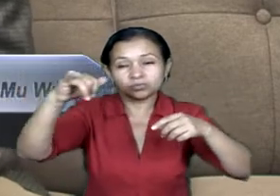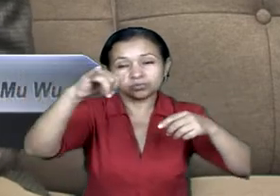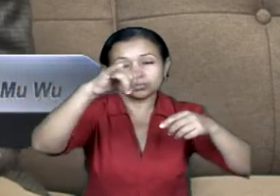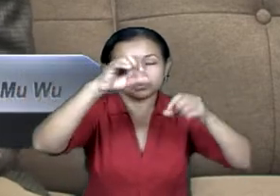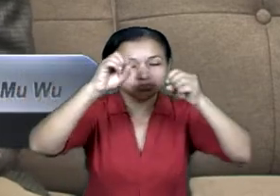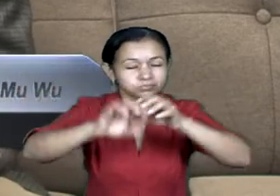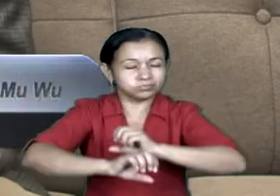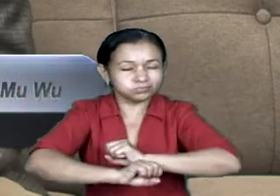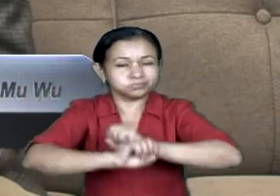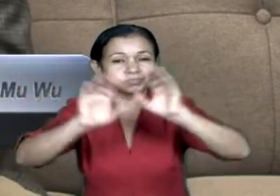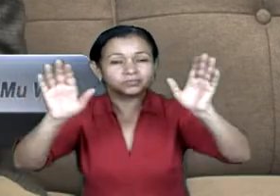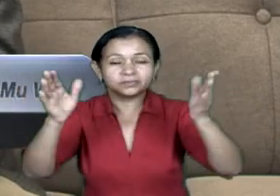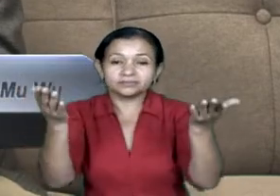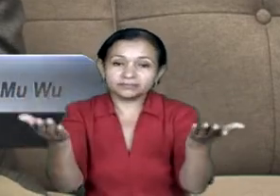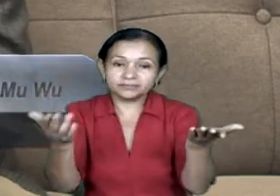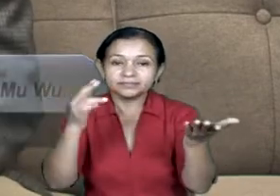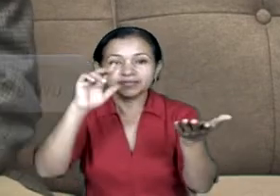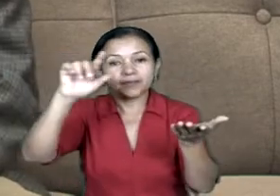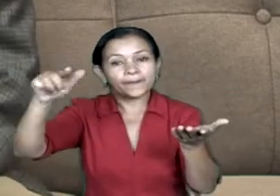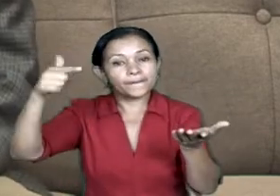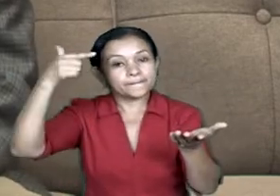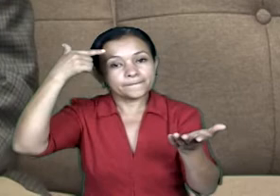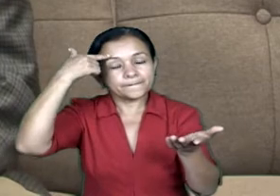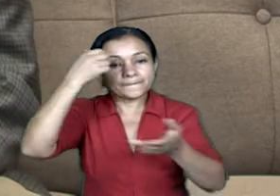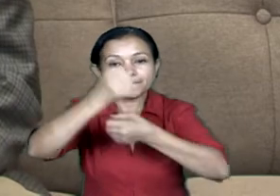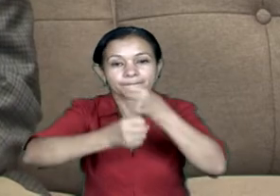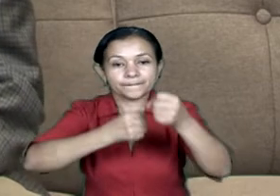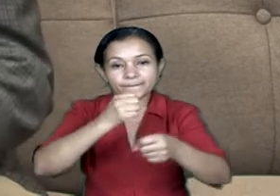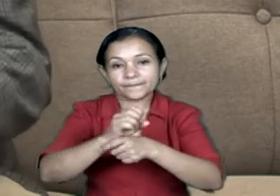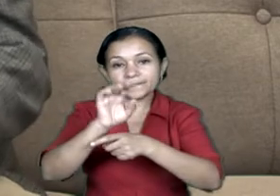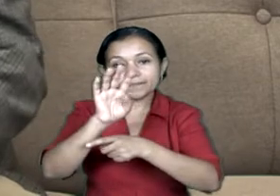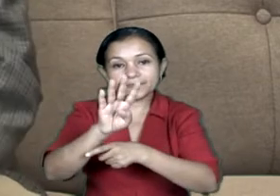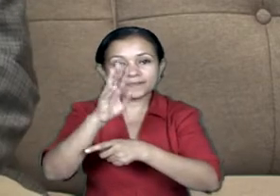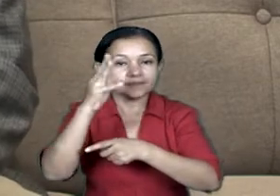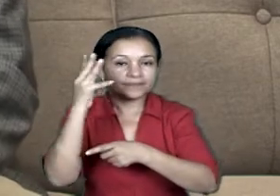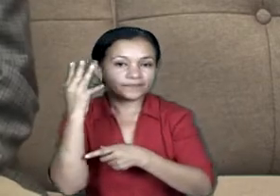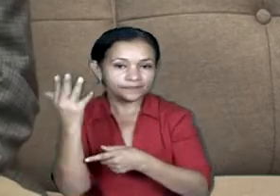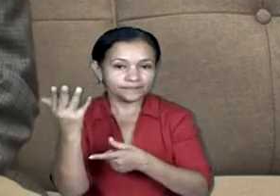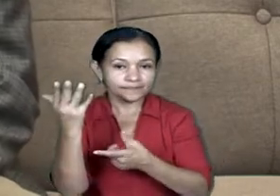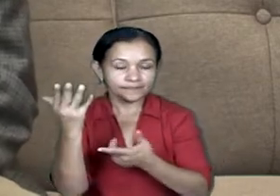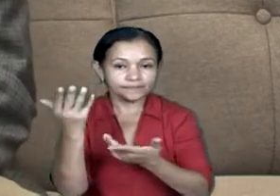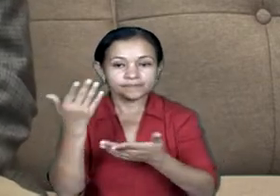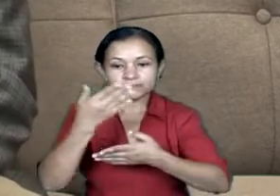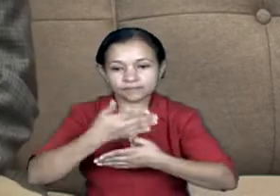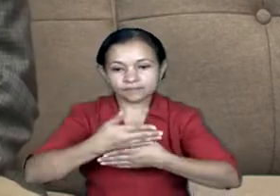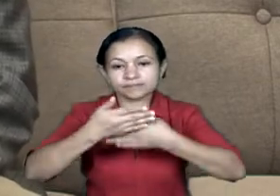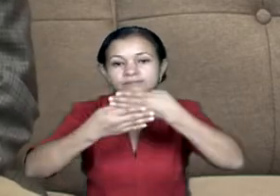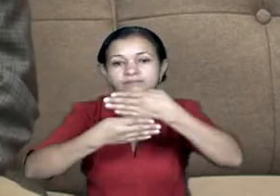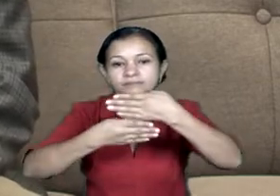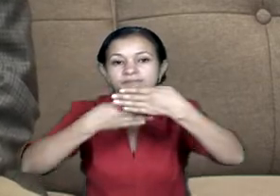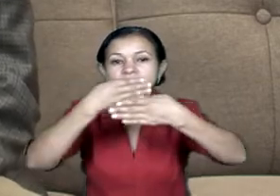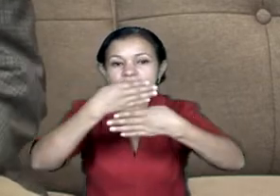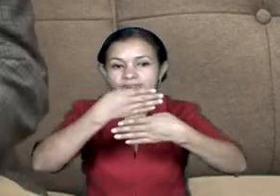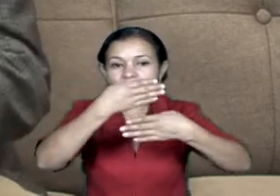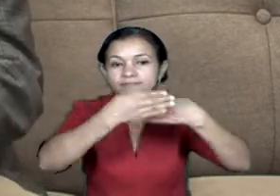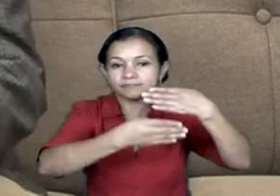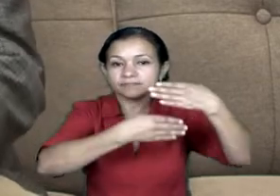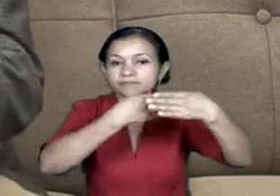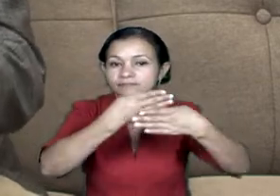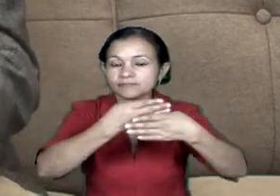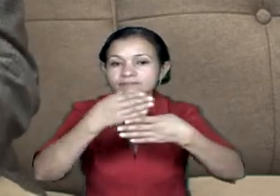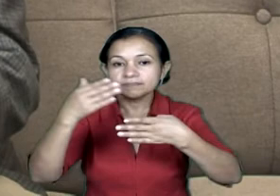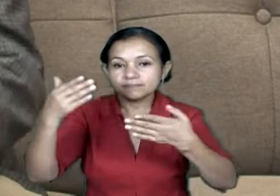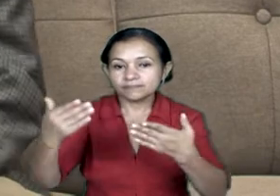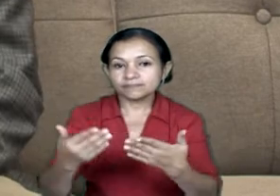Eso, entonces el gobierno desde el año 49 comenzó la construcción de casi